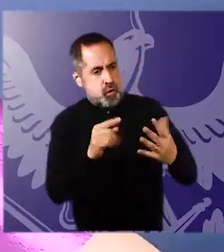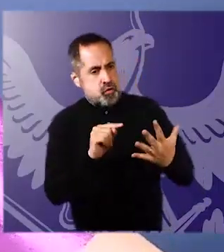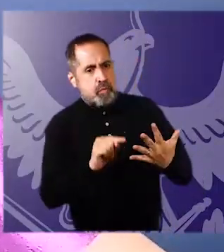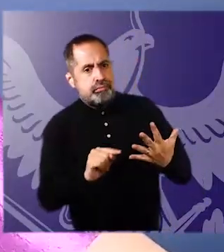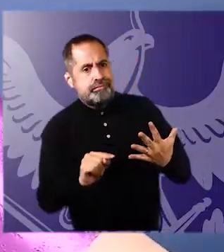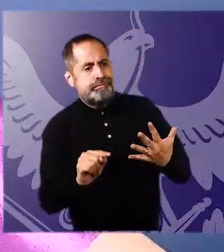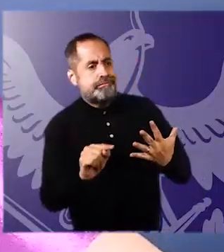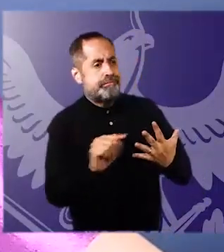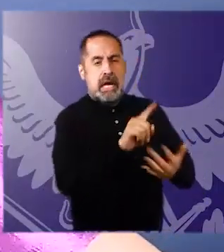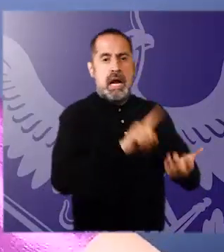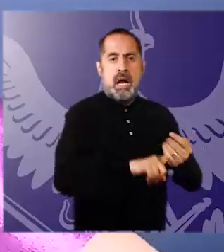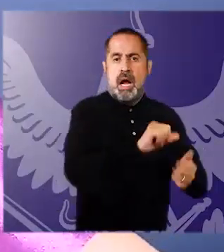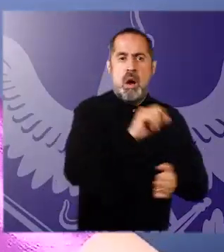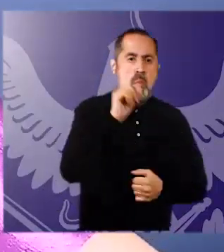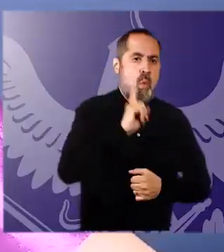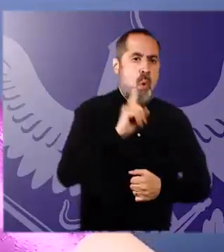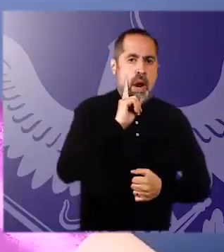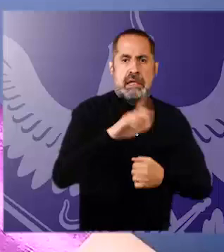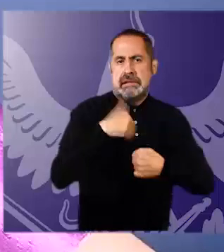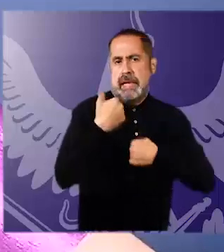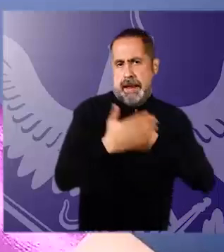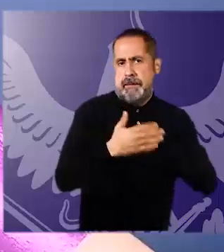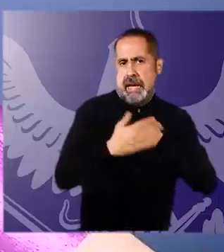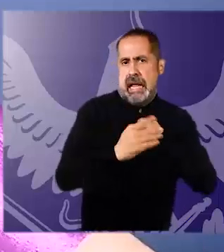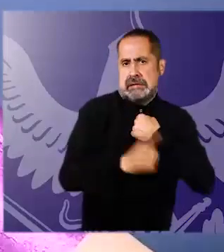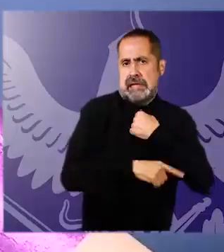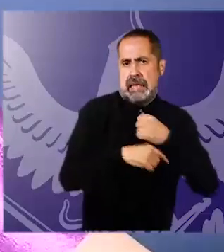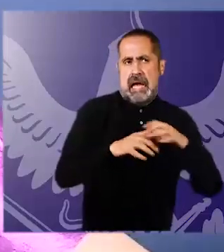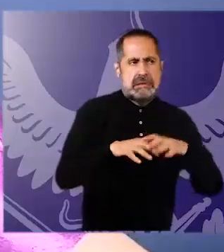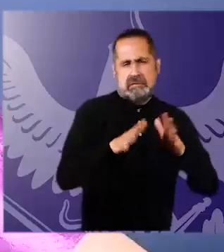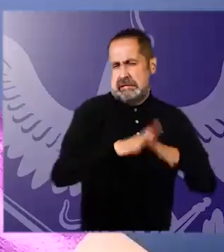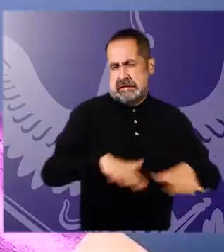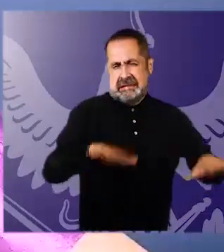el total de mujeres embarazadas